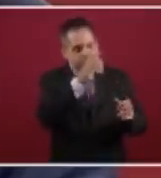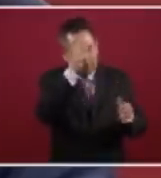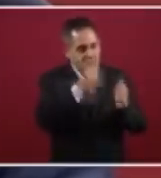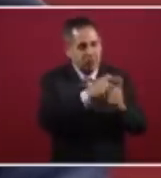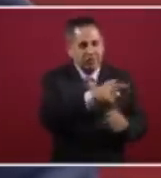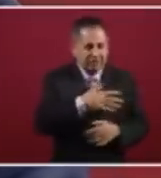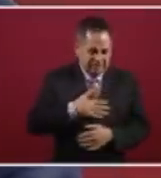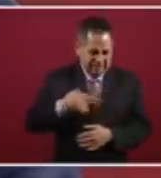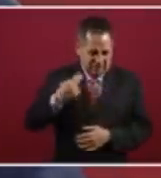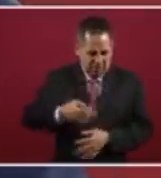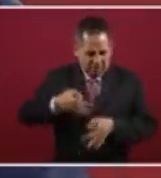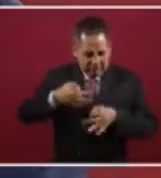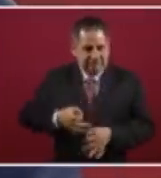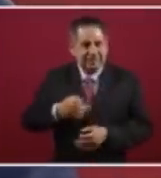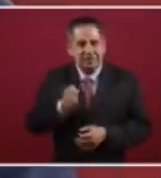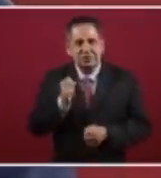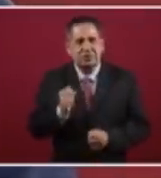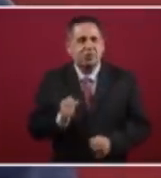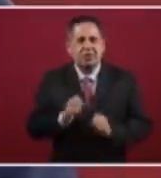Estoy seguro